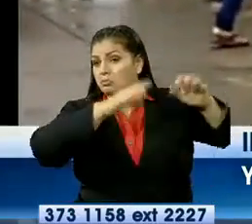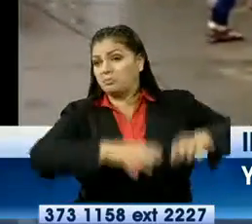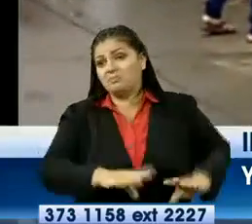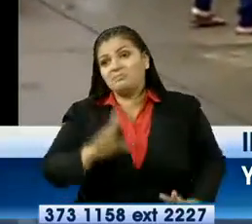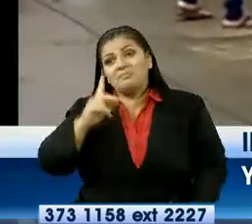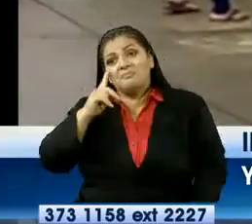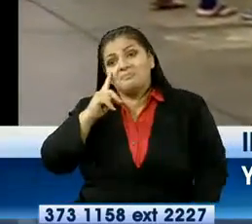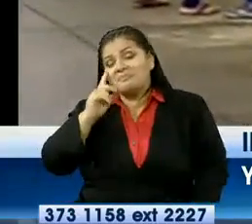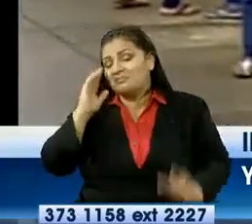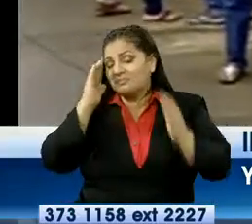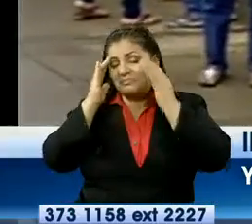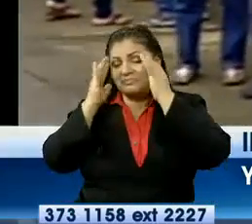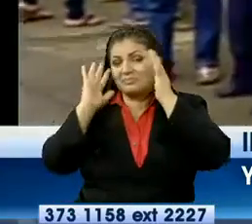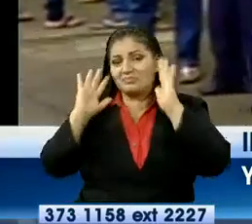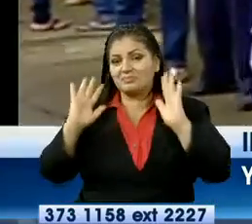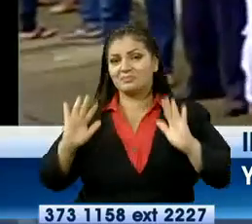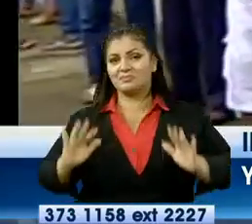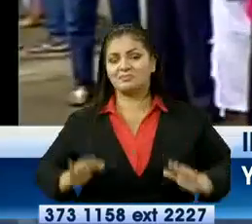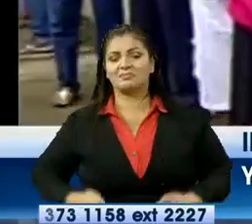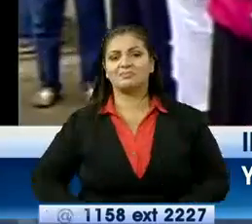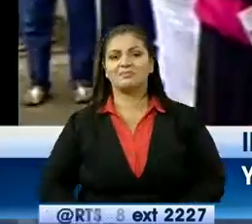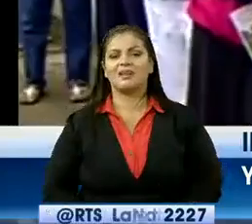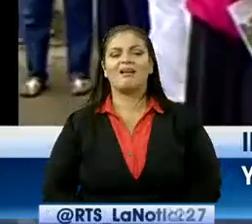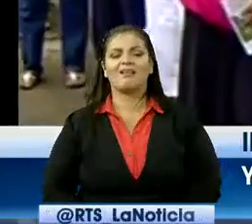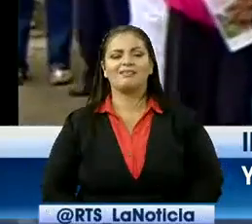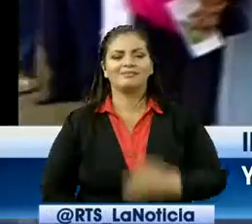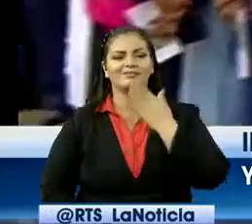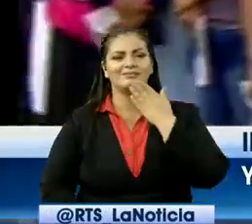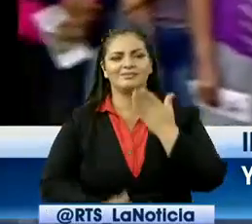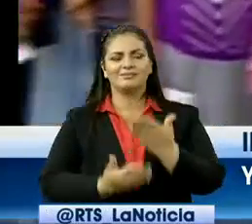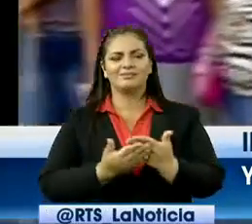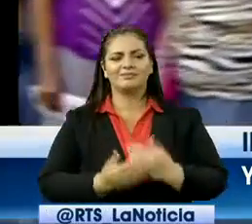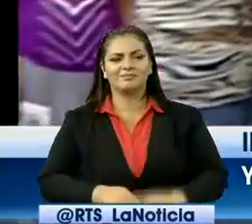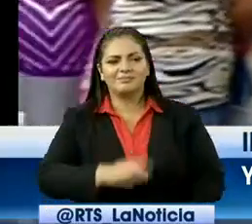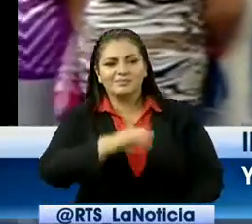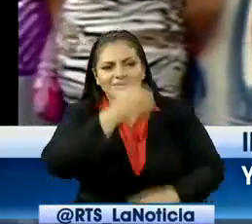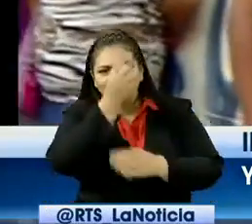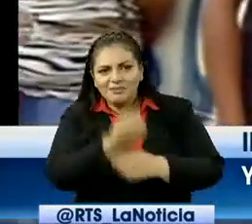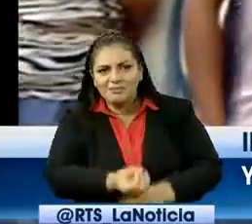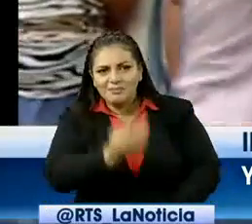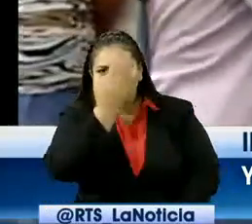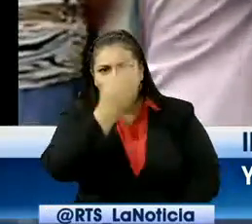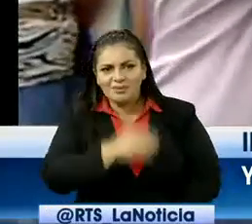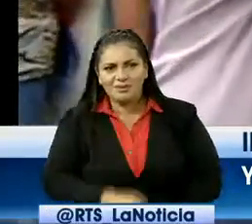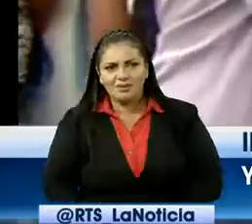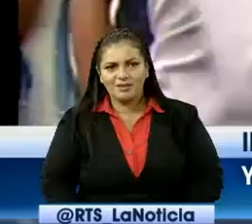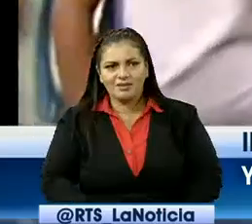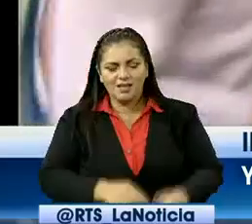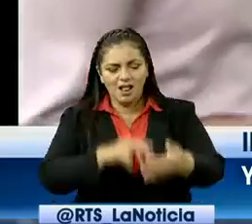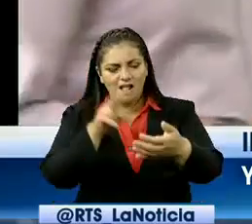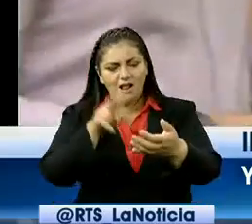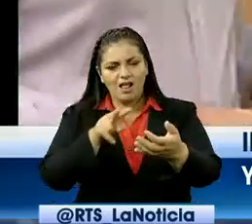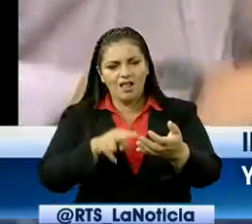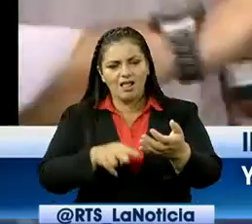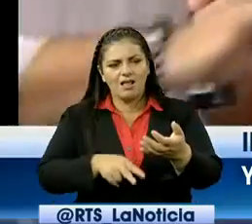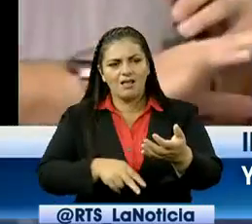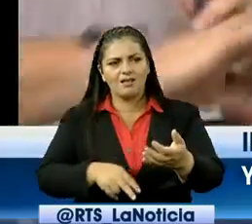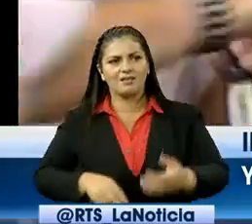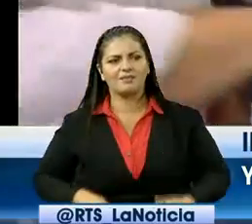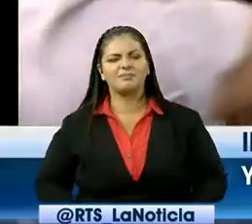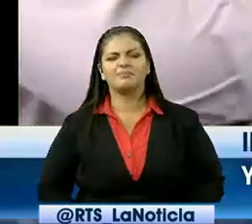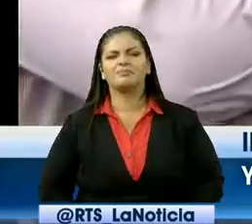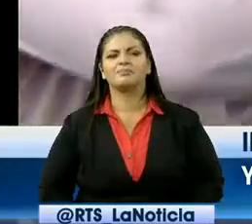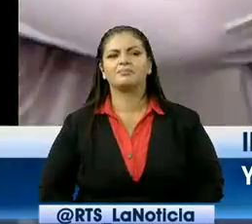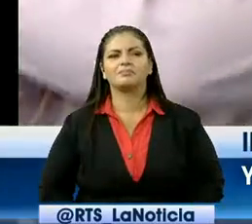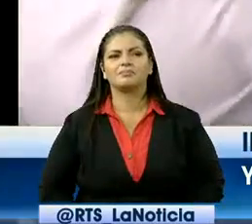sembrío. Muchísimas gracias. Vamos con otro caballero. Amigo, buenos días. Estamos ya instruyéndonos con el tríptico, sí, me parece. Claro. Cuéntenos, ¿qué es